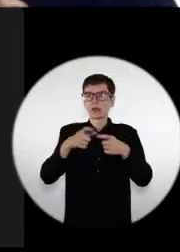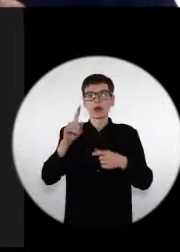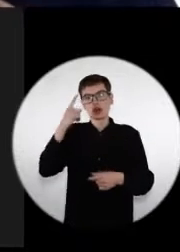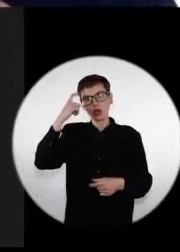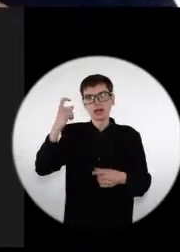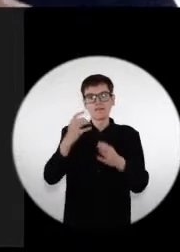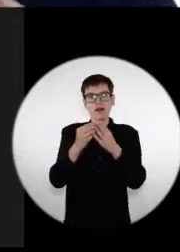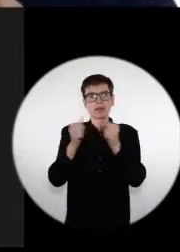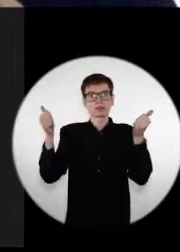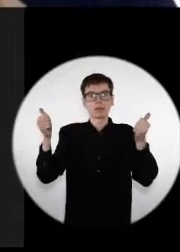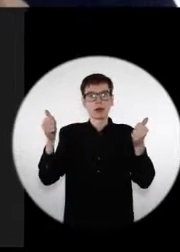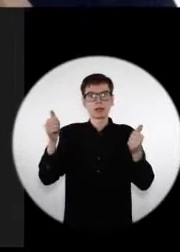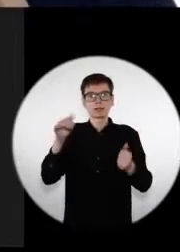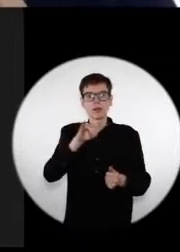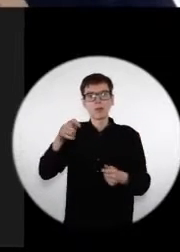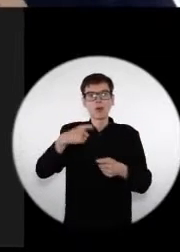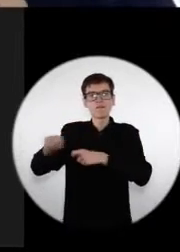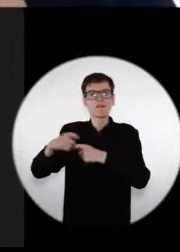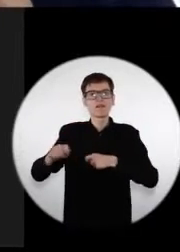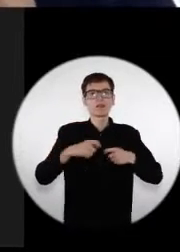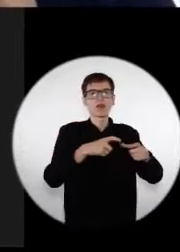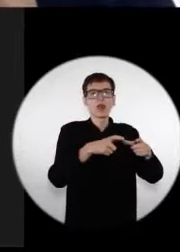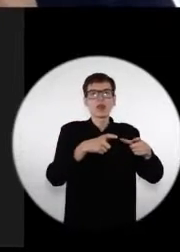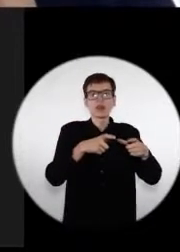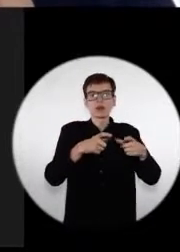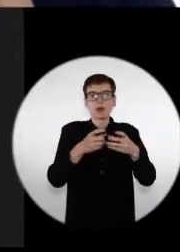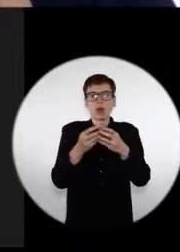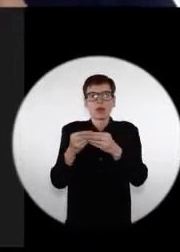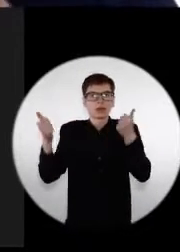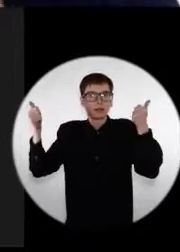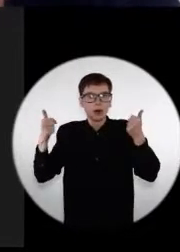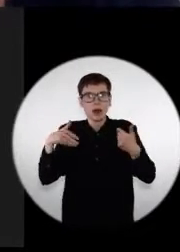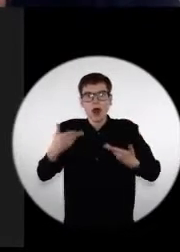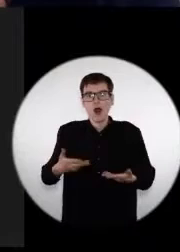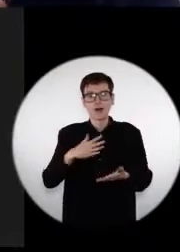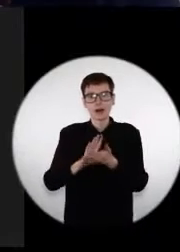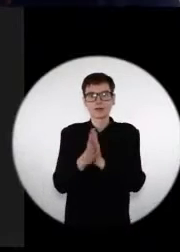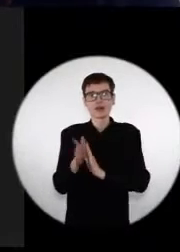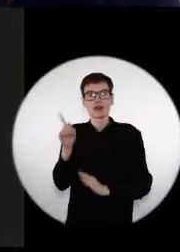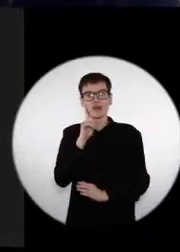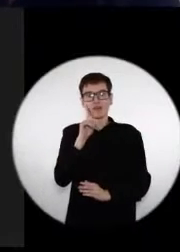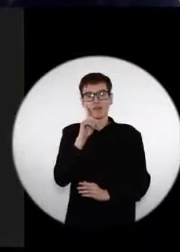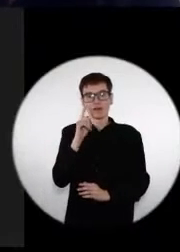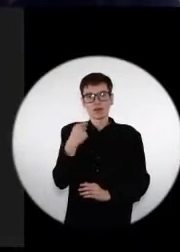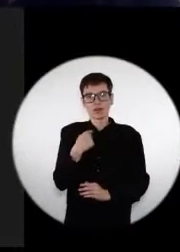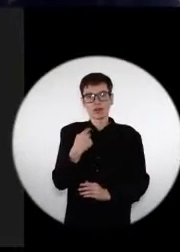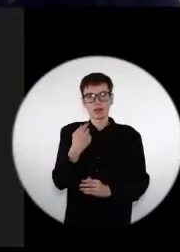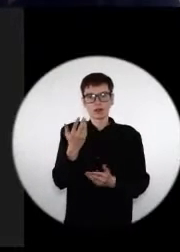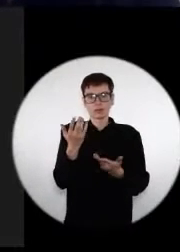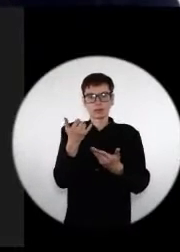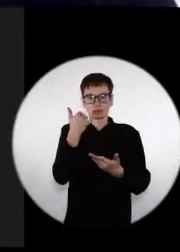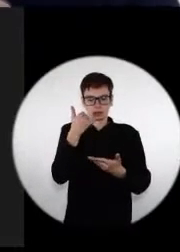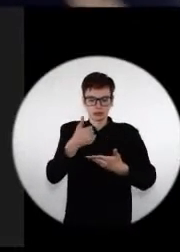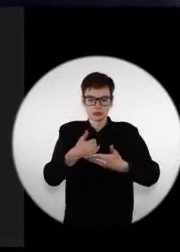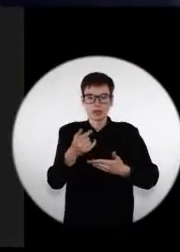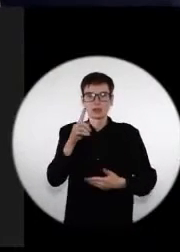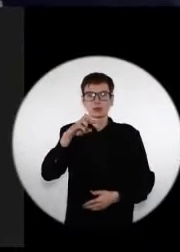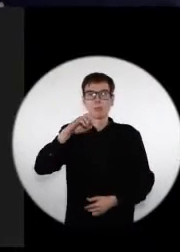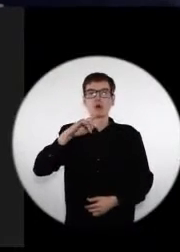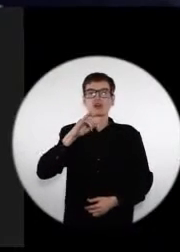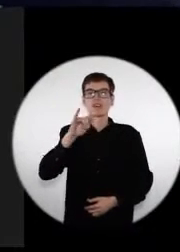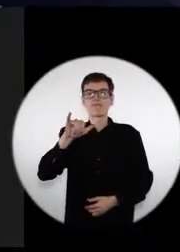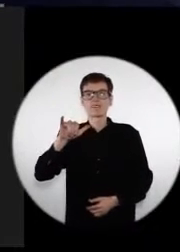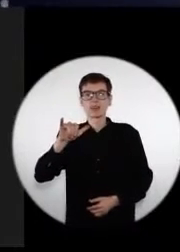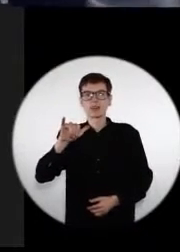discos por ejemplo los discos también uno nunca pensaba que iban a desaparecer y de repente desaparecieron todas las disquerías y aparentemente estamos todos